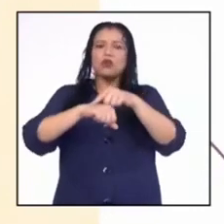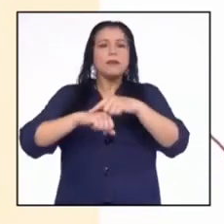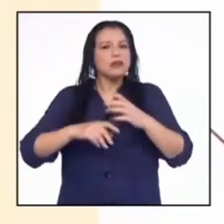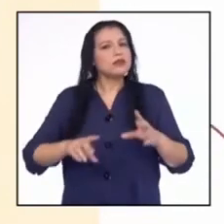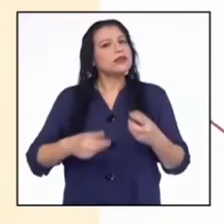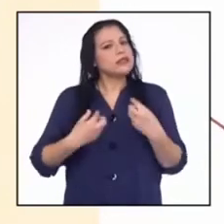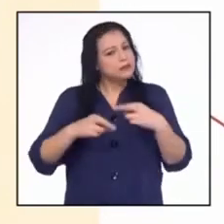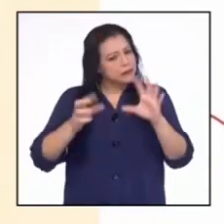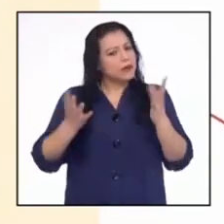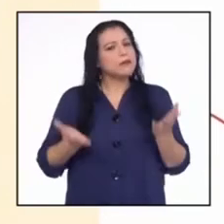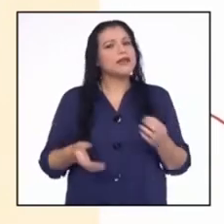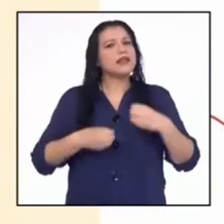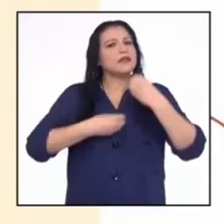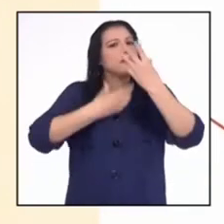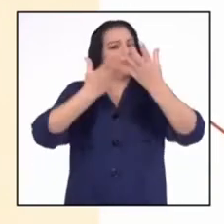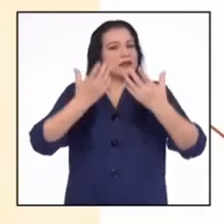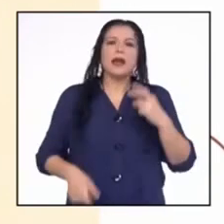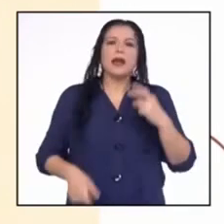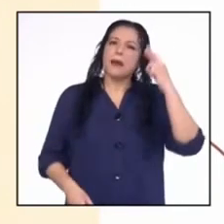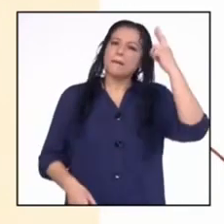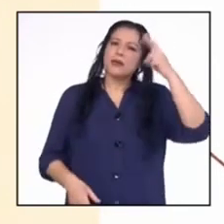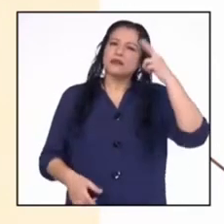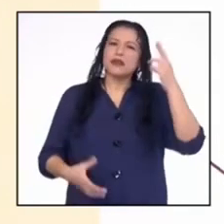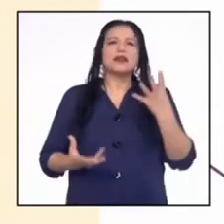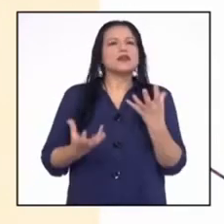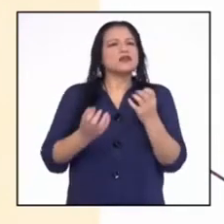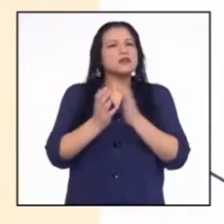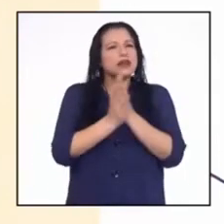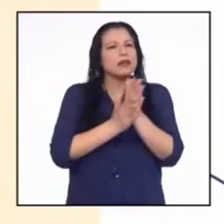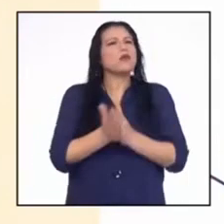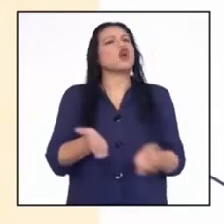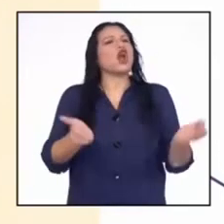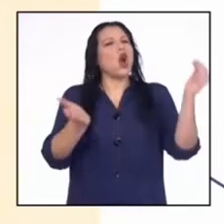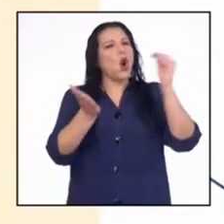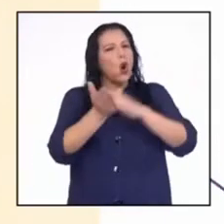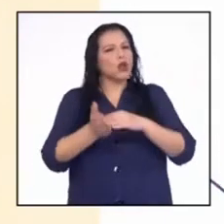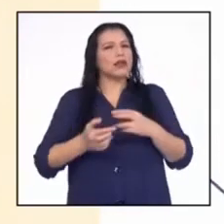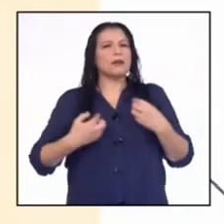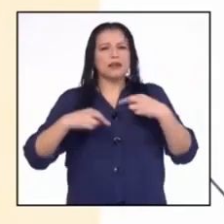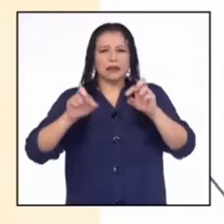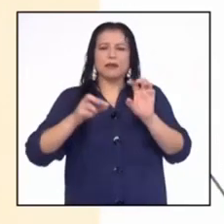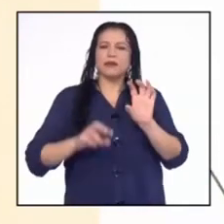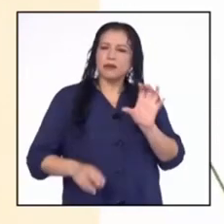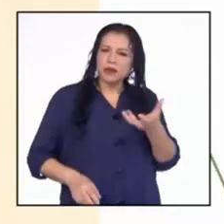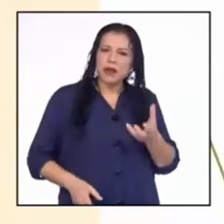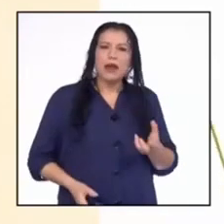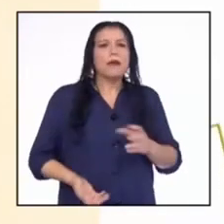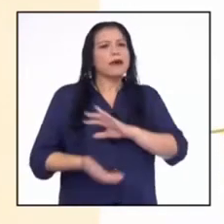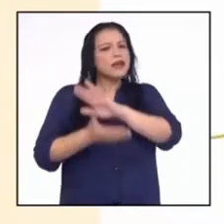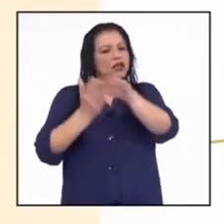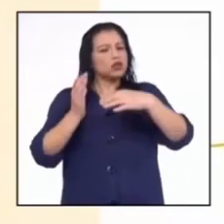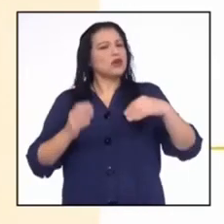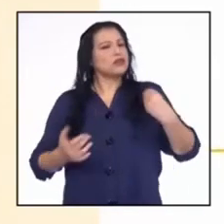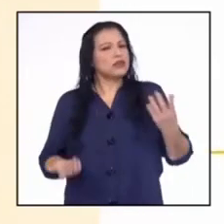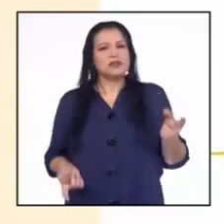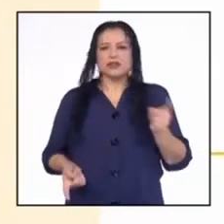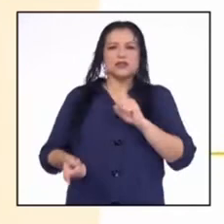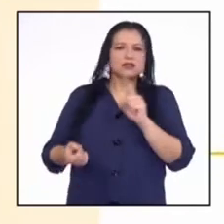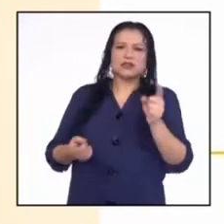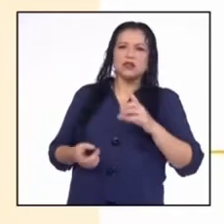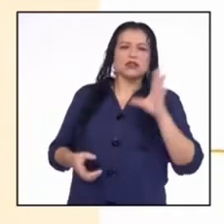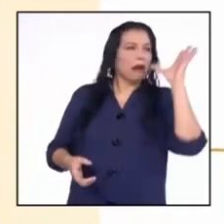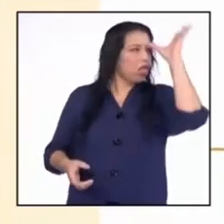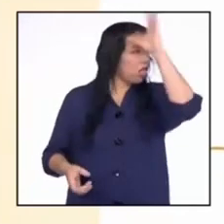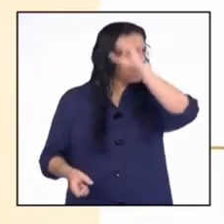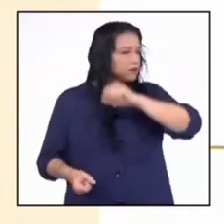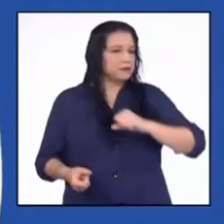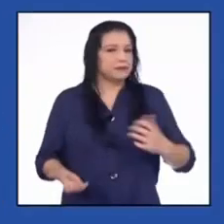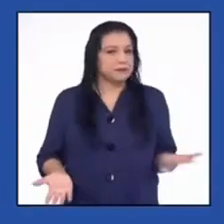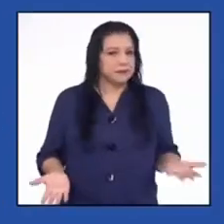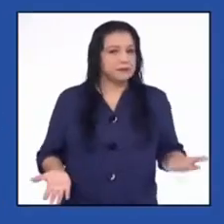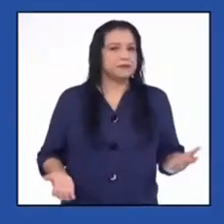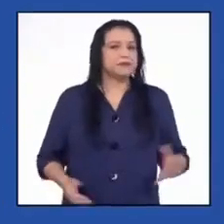permite eso. Y es por eso que queremos que vuelva para que los adolescentes ya no sigan siendo